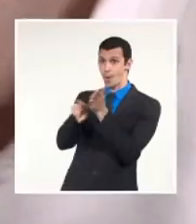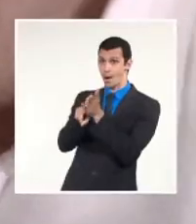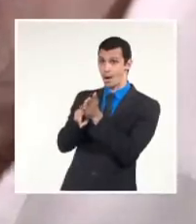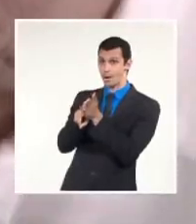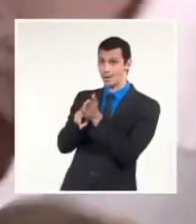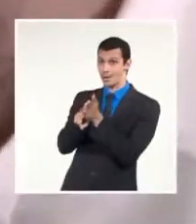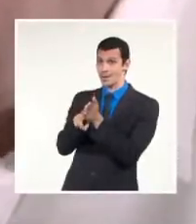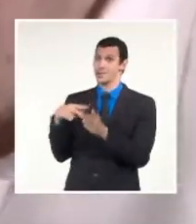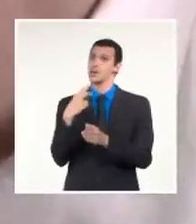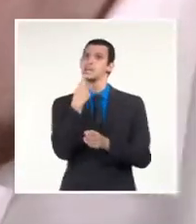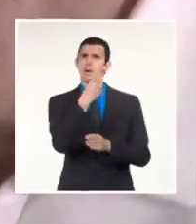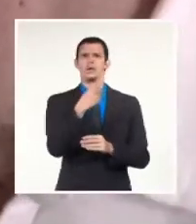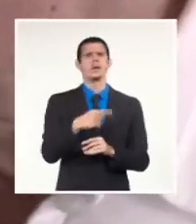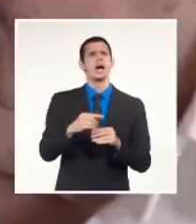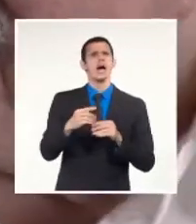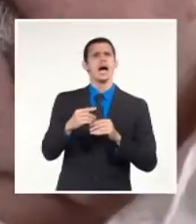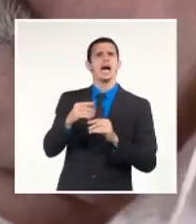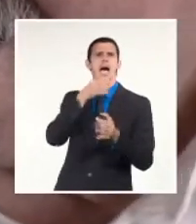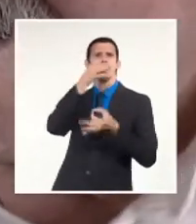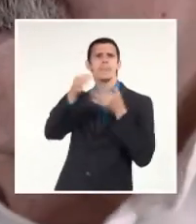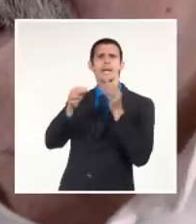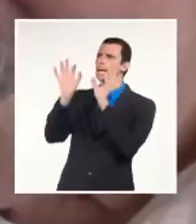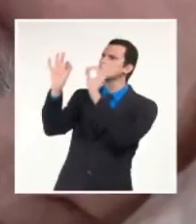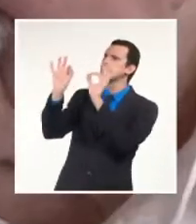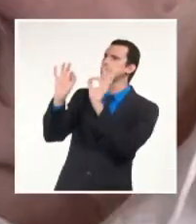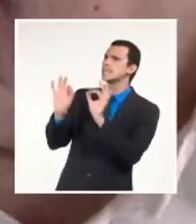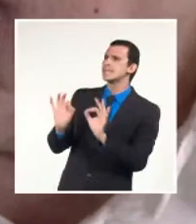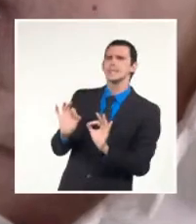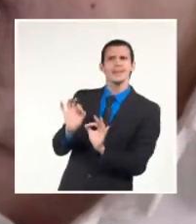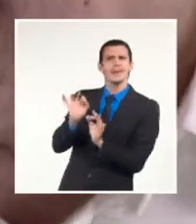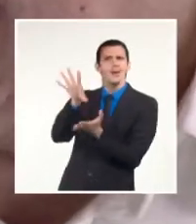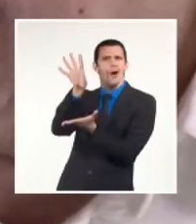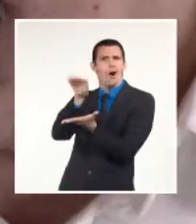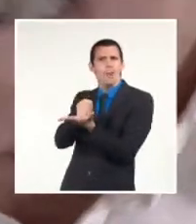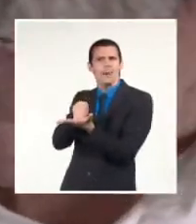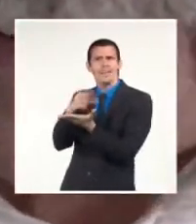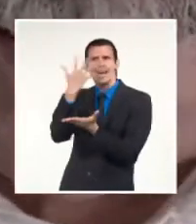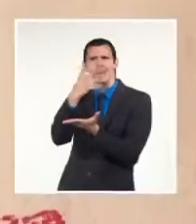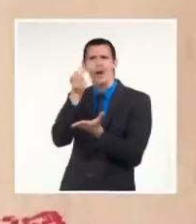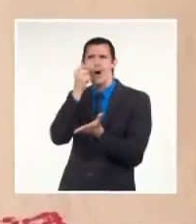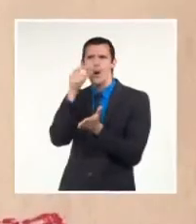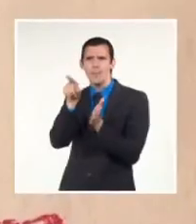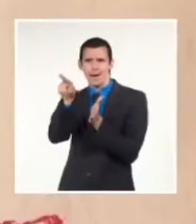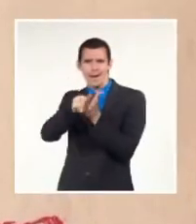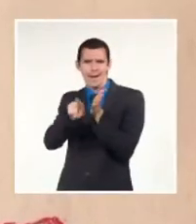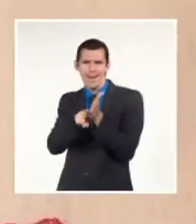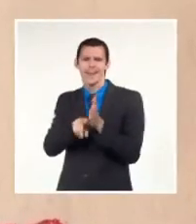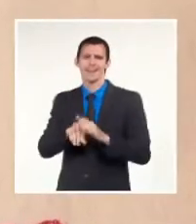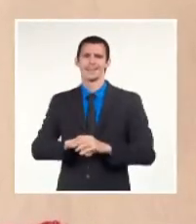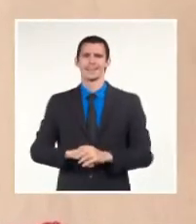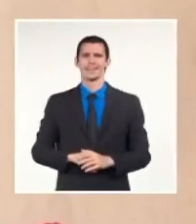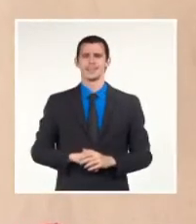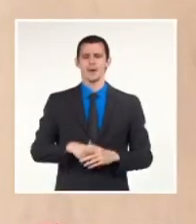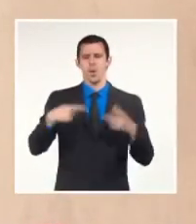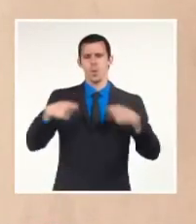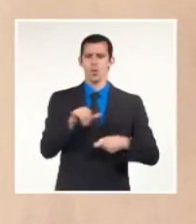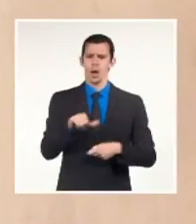juez, he describing me. Y el juez se dio cuenta que era verdad. Y ahí mismo me